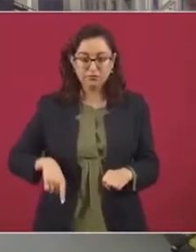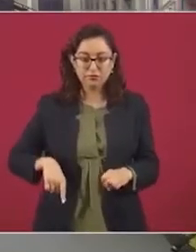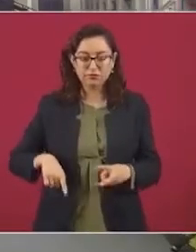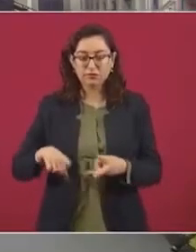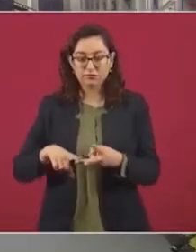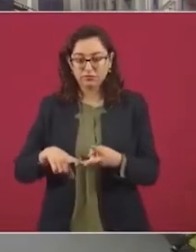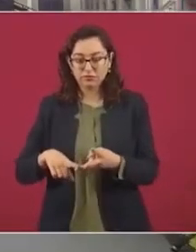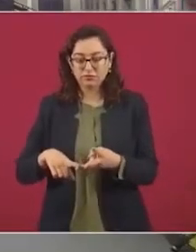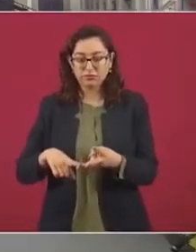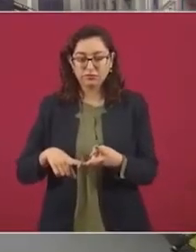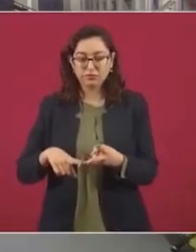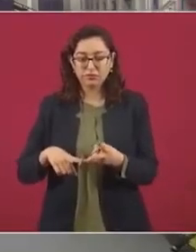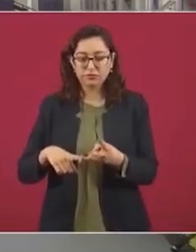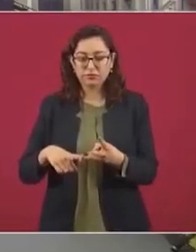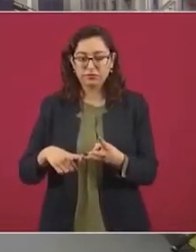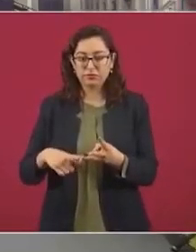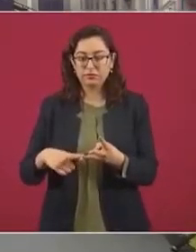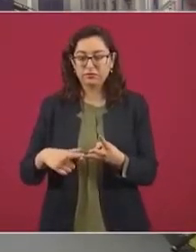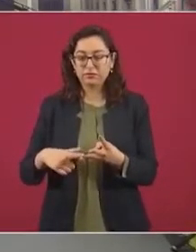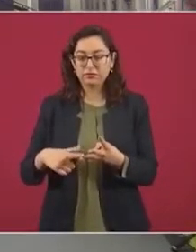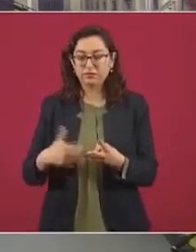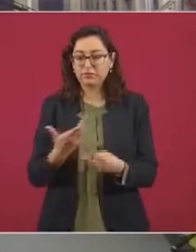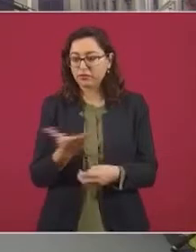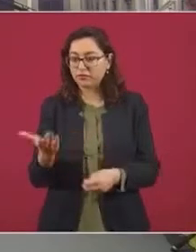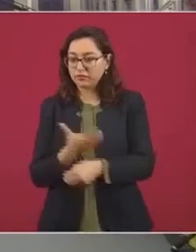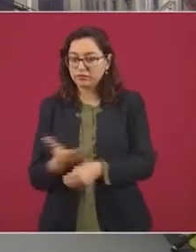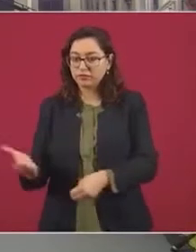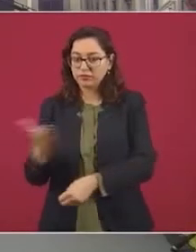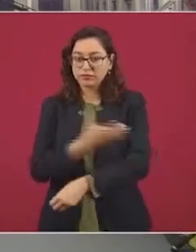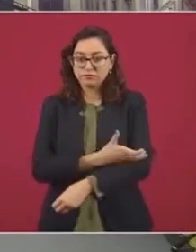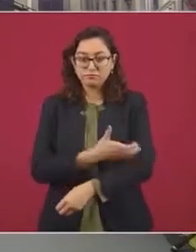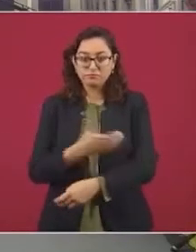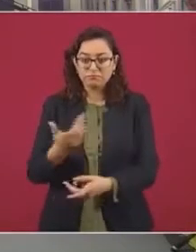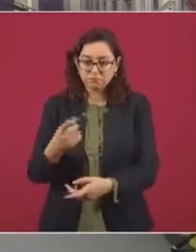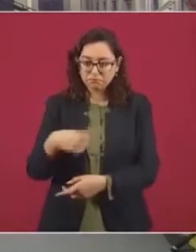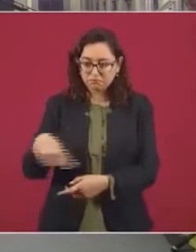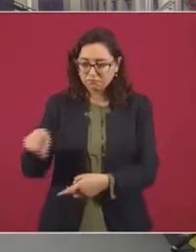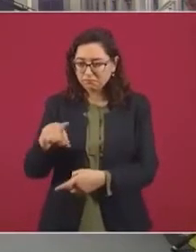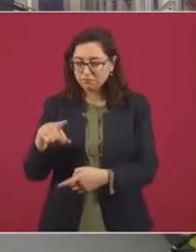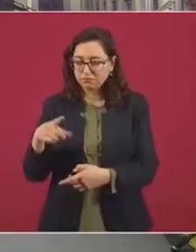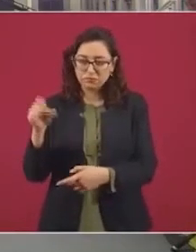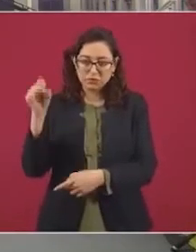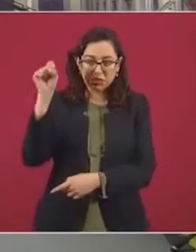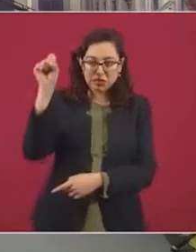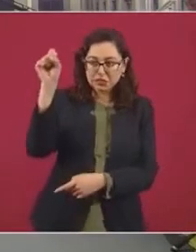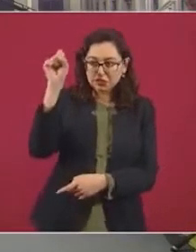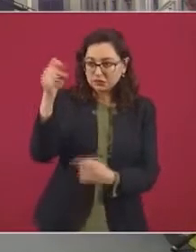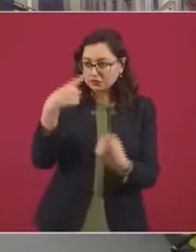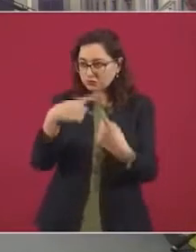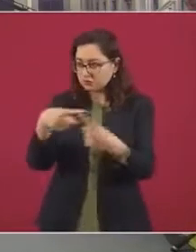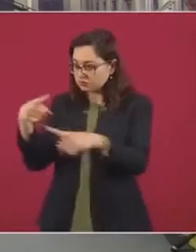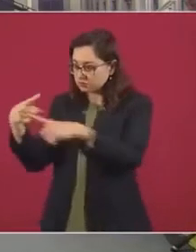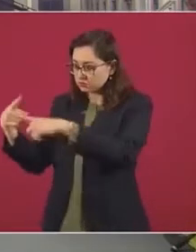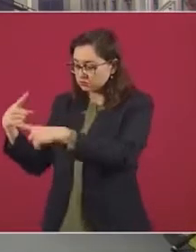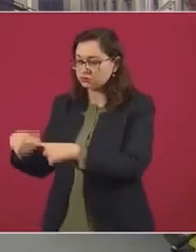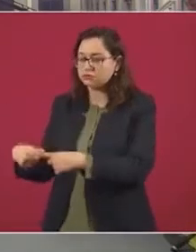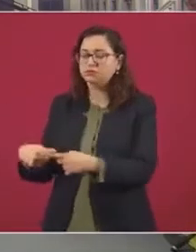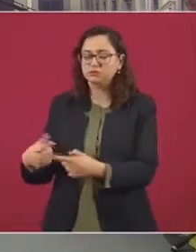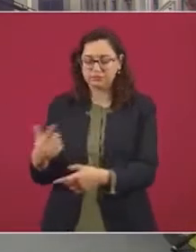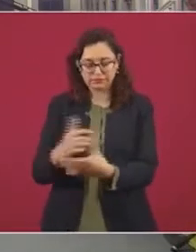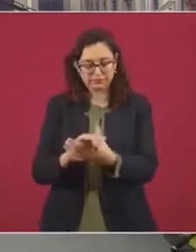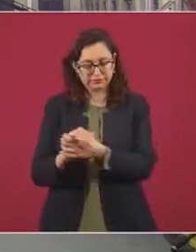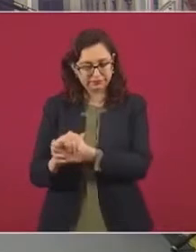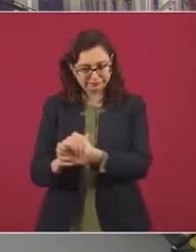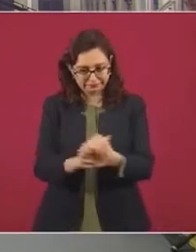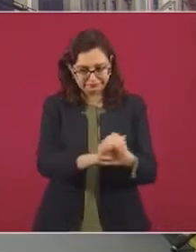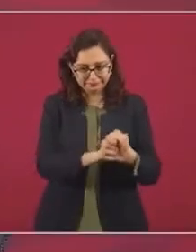a mis compañeros de distintas organizaciones sindicales que el día de ayer me hicieron